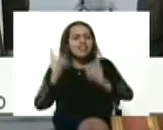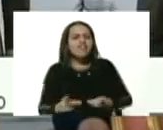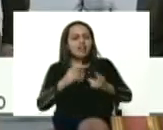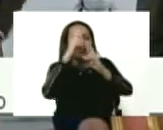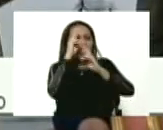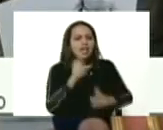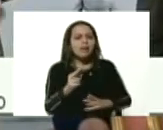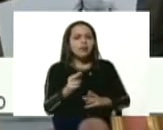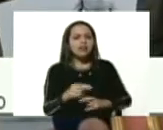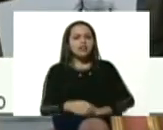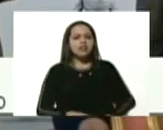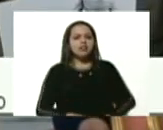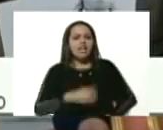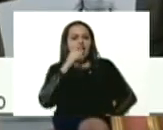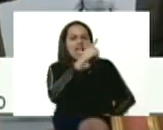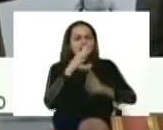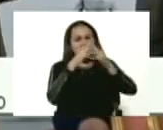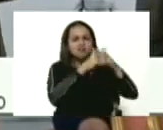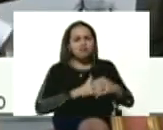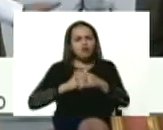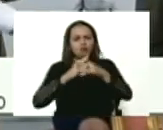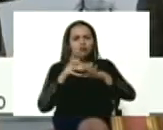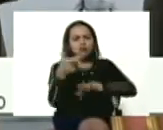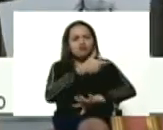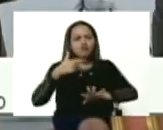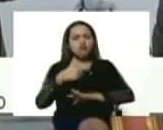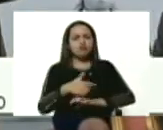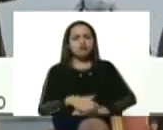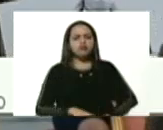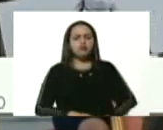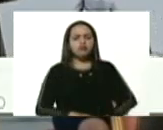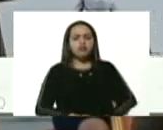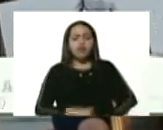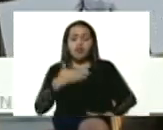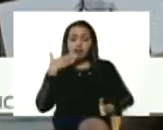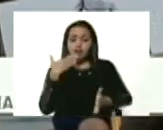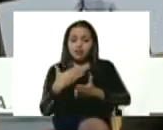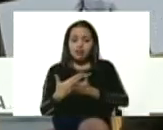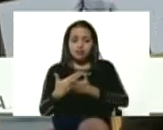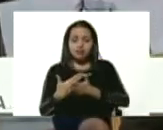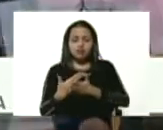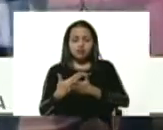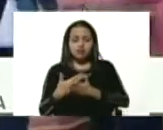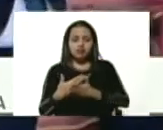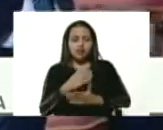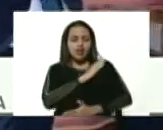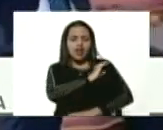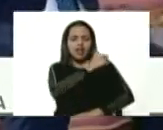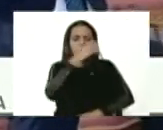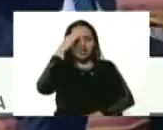respetar ese imperio bastardo. Gracias, general en jefe.